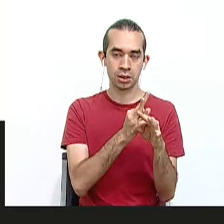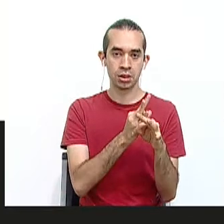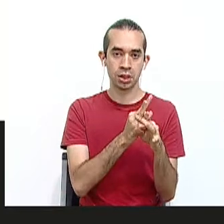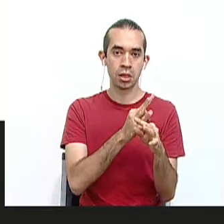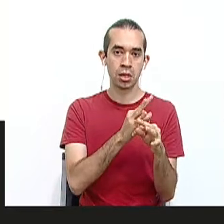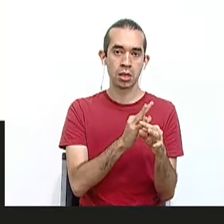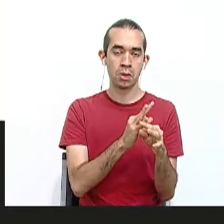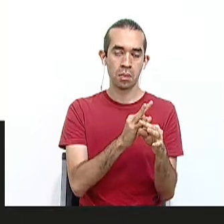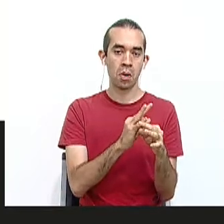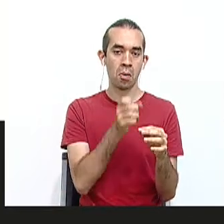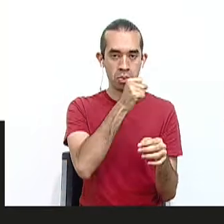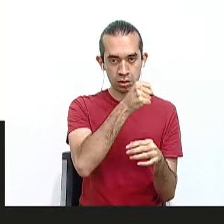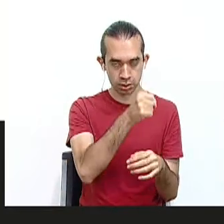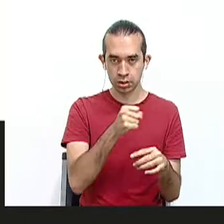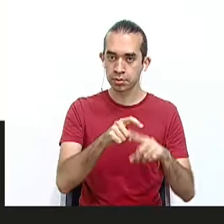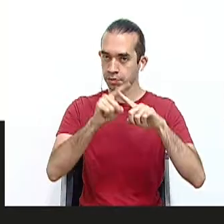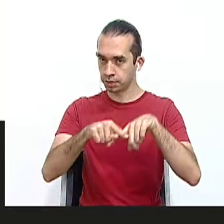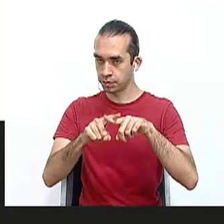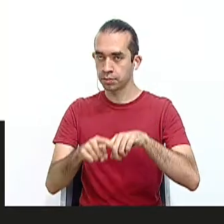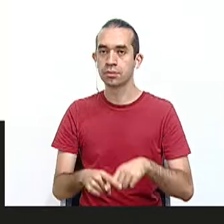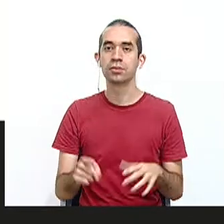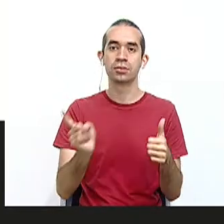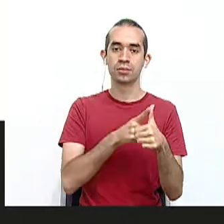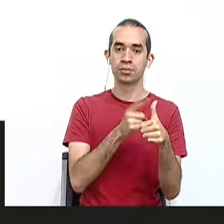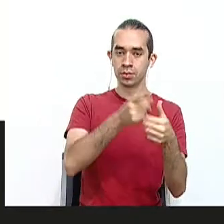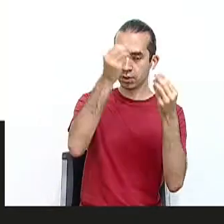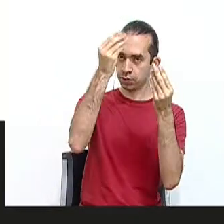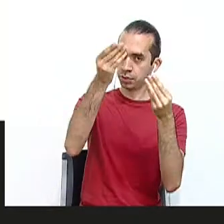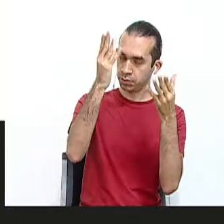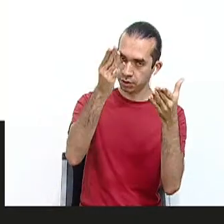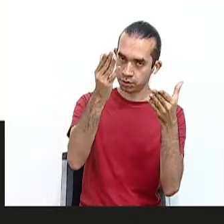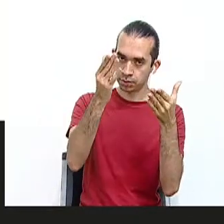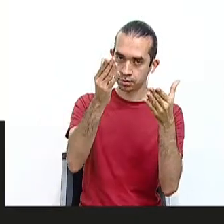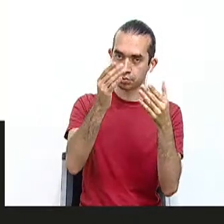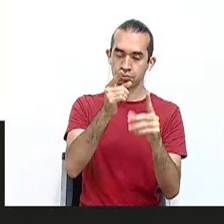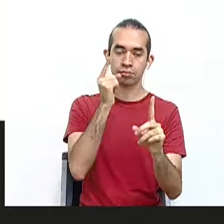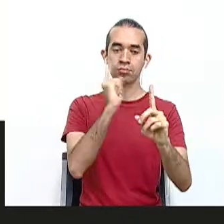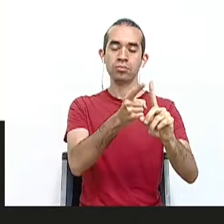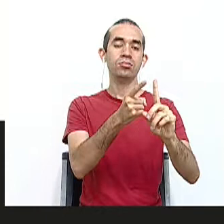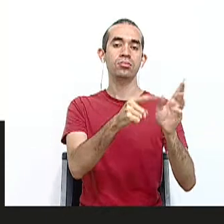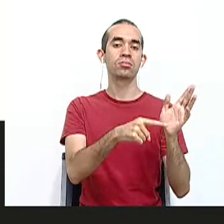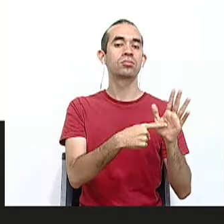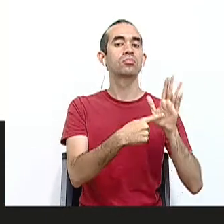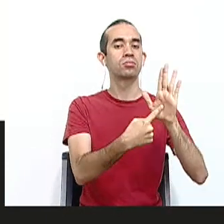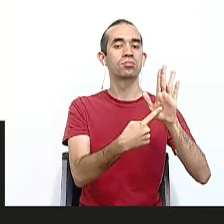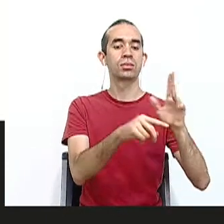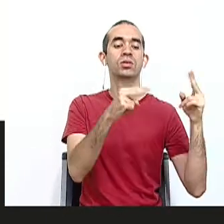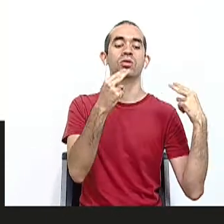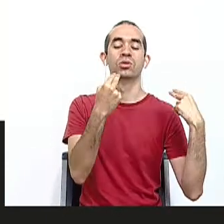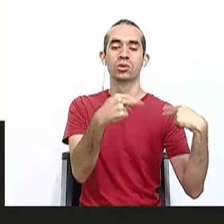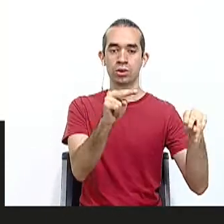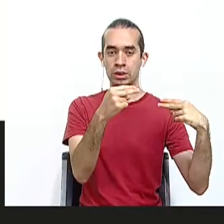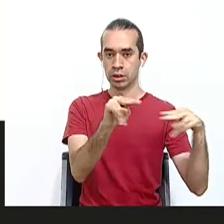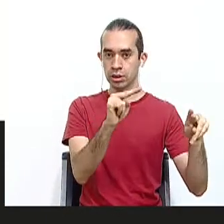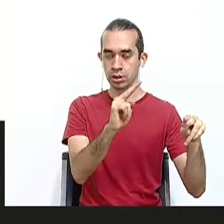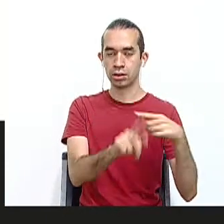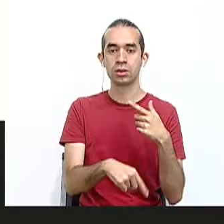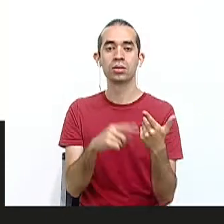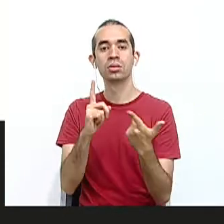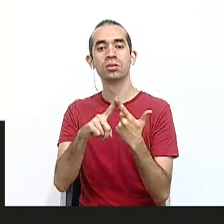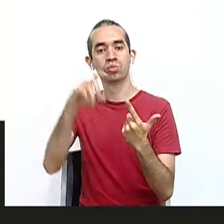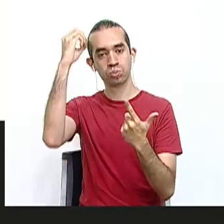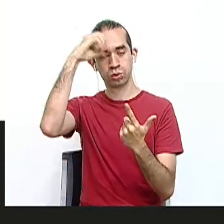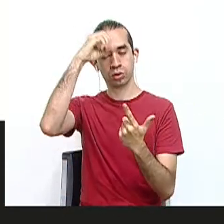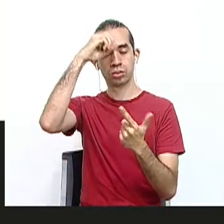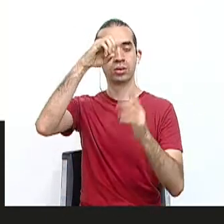cual acuda. Por ejemplo, tenemos el género informativo, que busca presentar la noticia, el género de opinión,